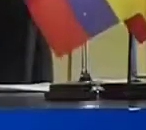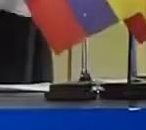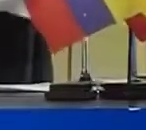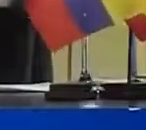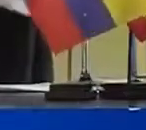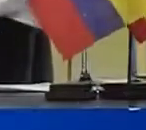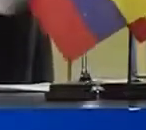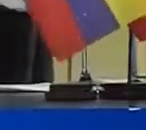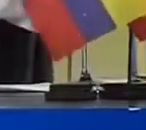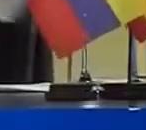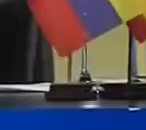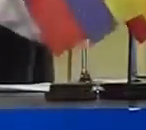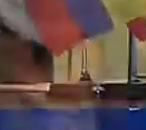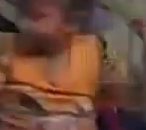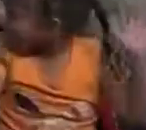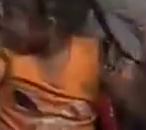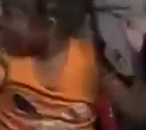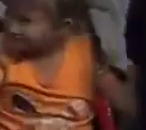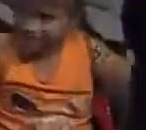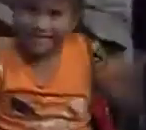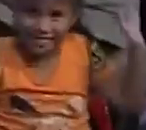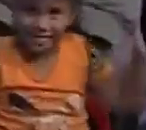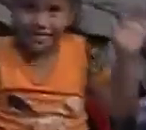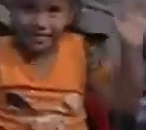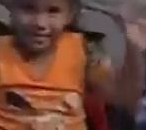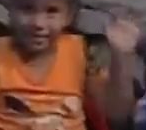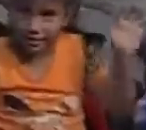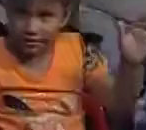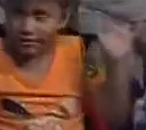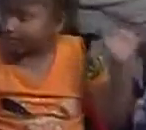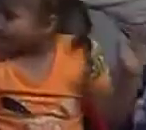siendo espantado por el poder.